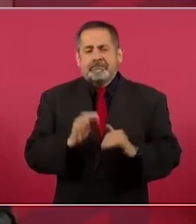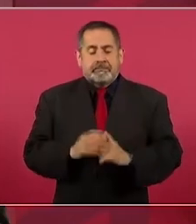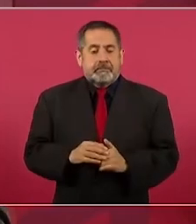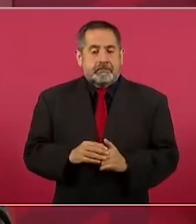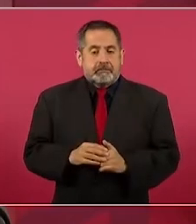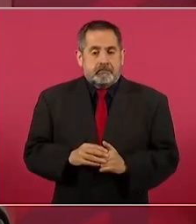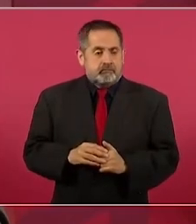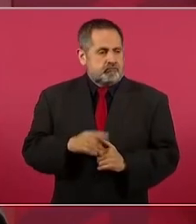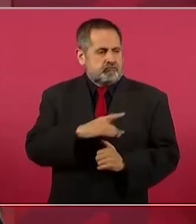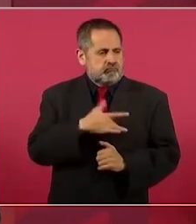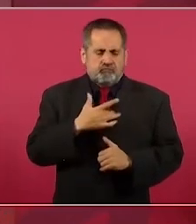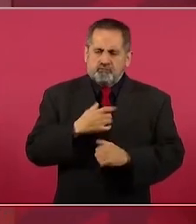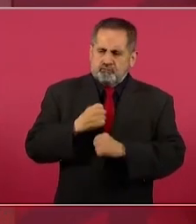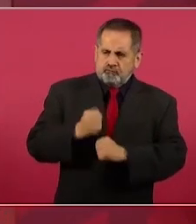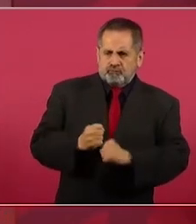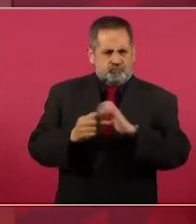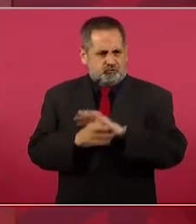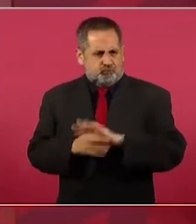además vigoroso.